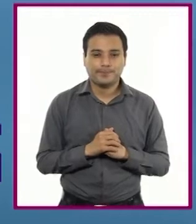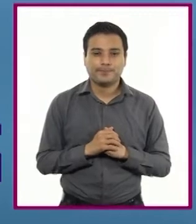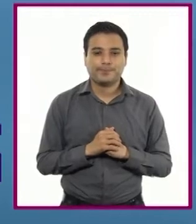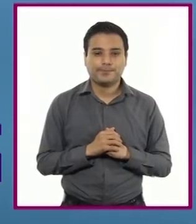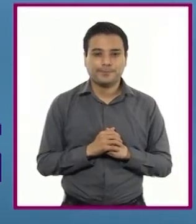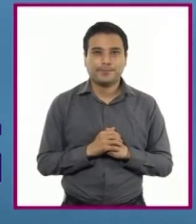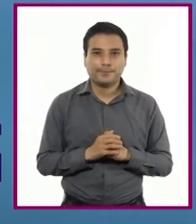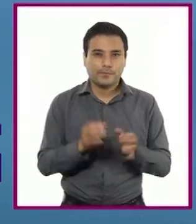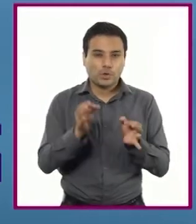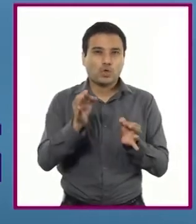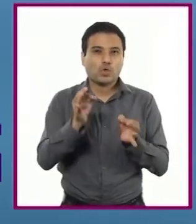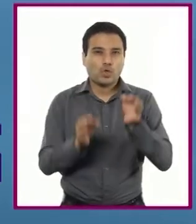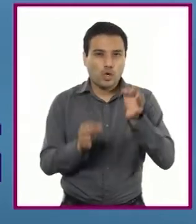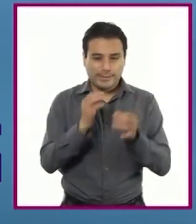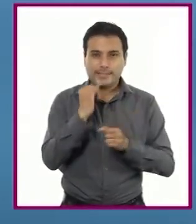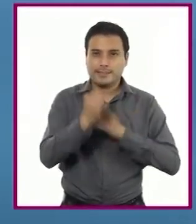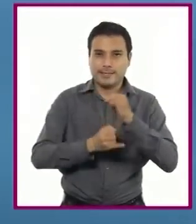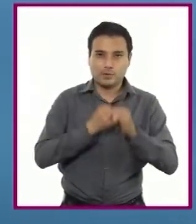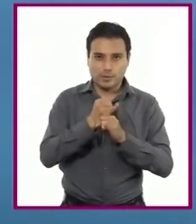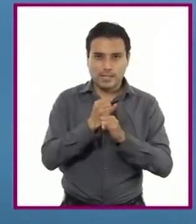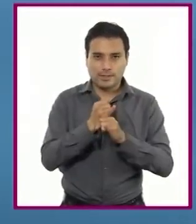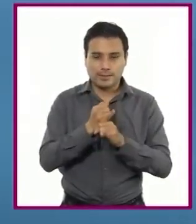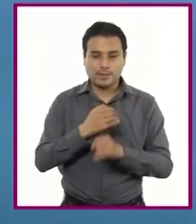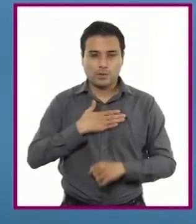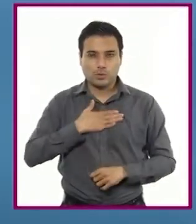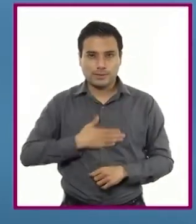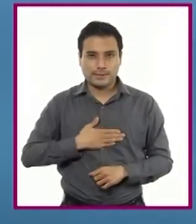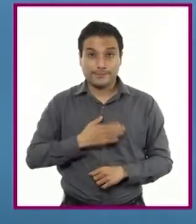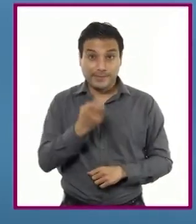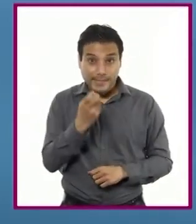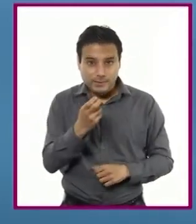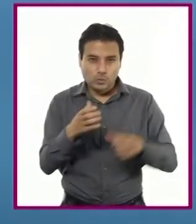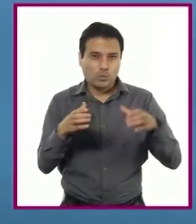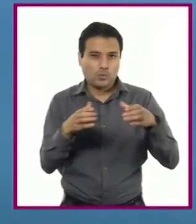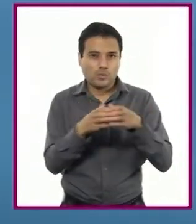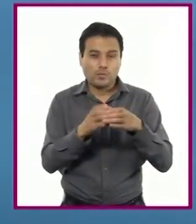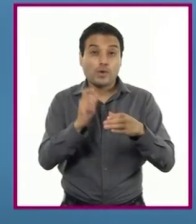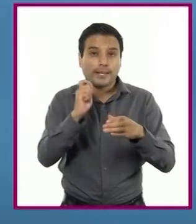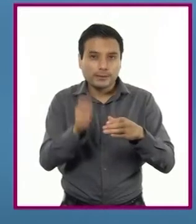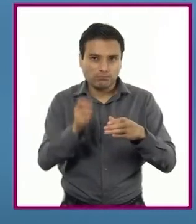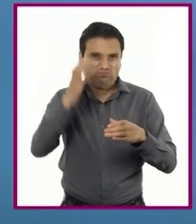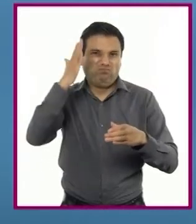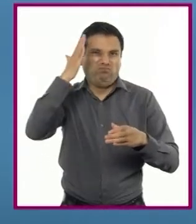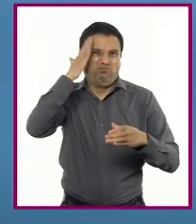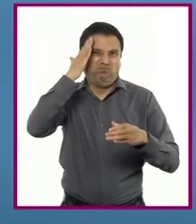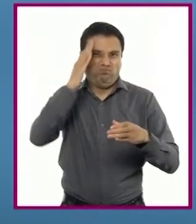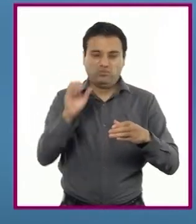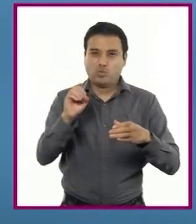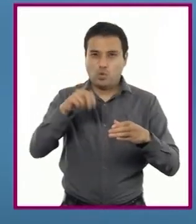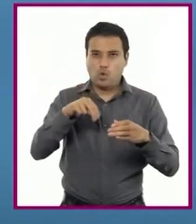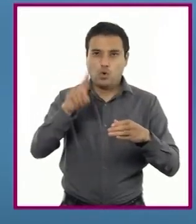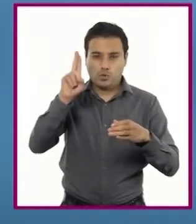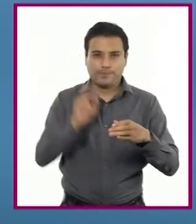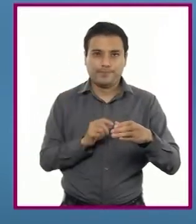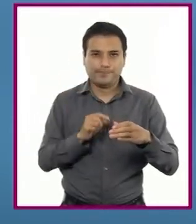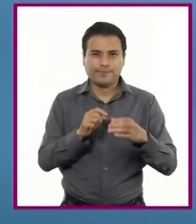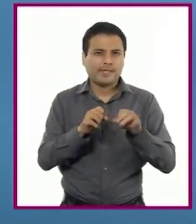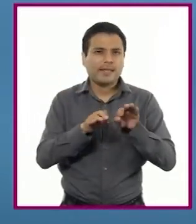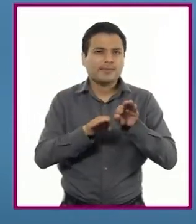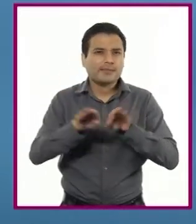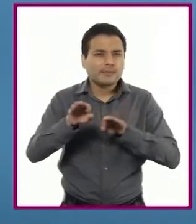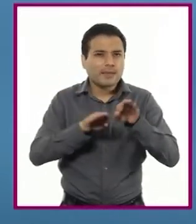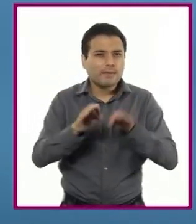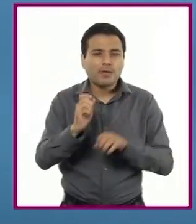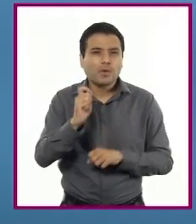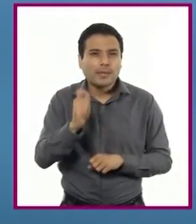La Corte Internacional de Justicia es el órgano judicial principal de la ONU. Su función es